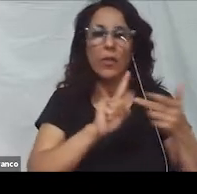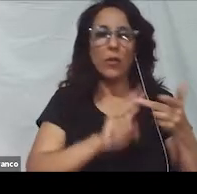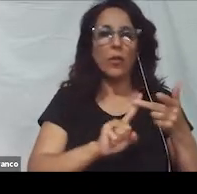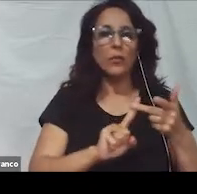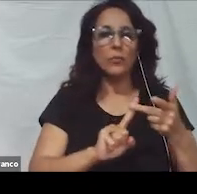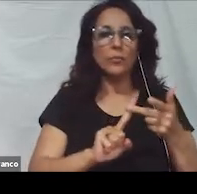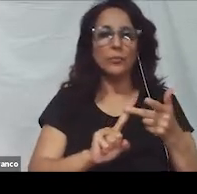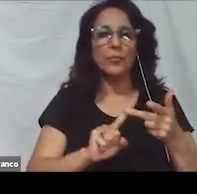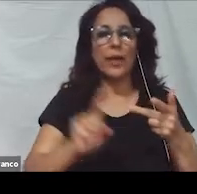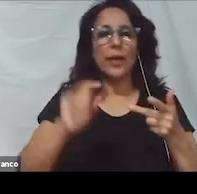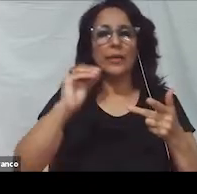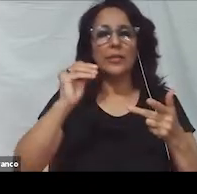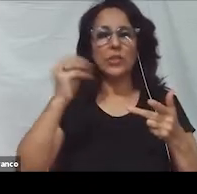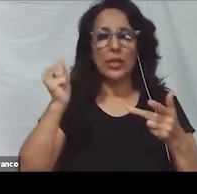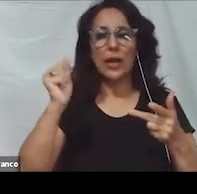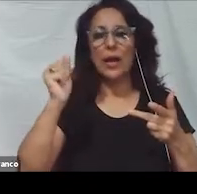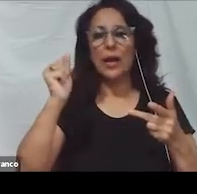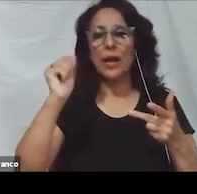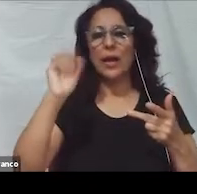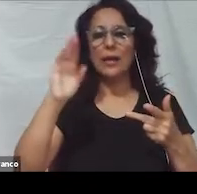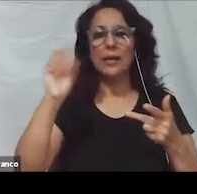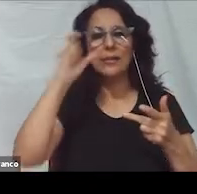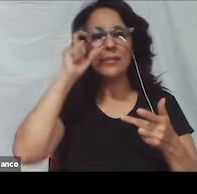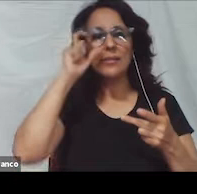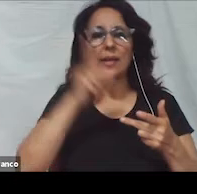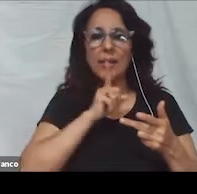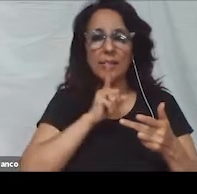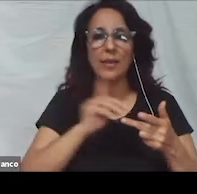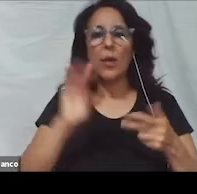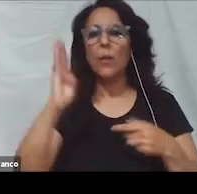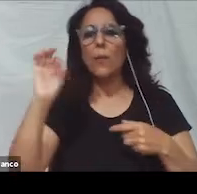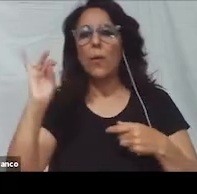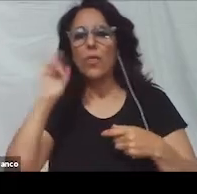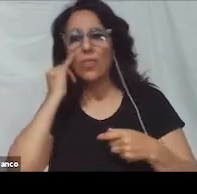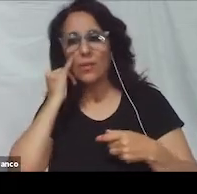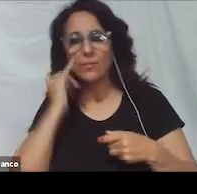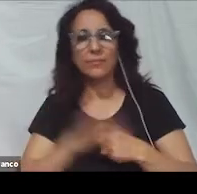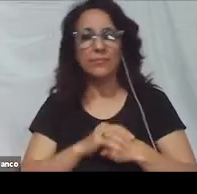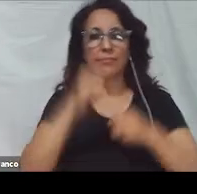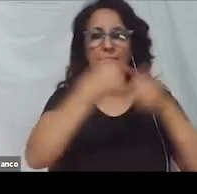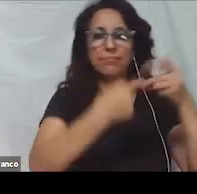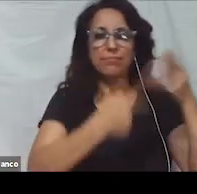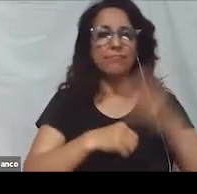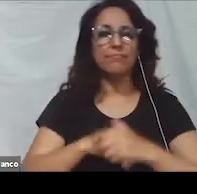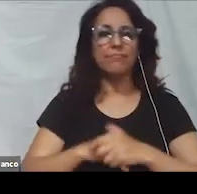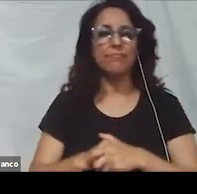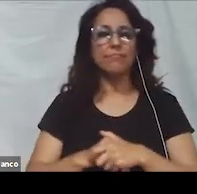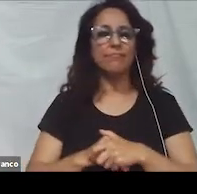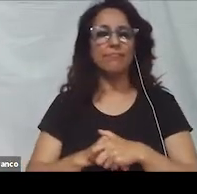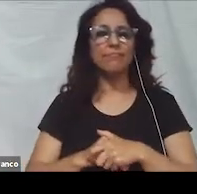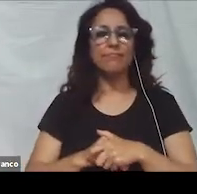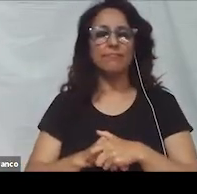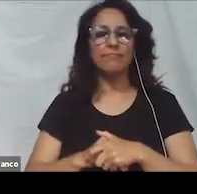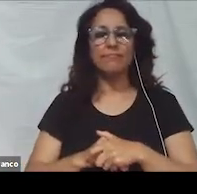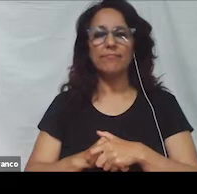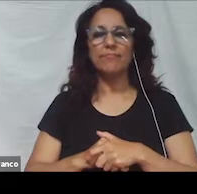que nos va a indicar qué tipo de codificación van a tener nuestros elementos. Bien. Luego pasamos a la